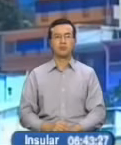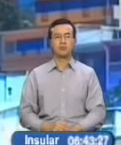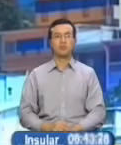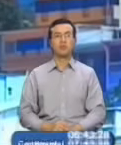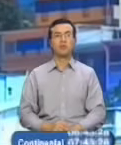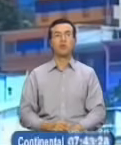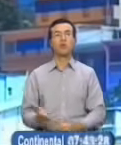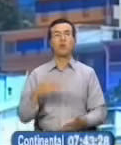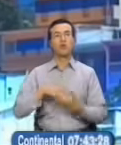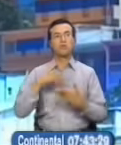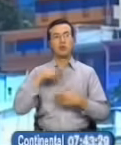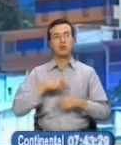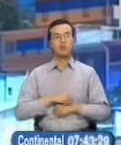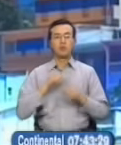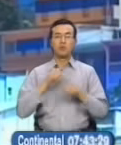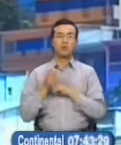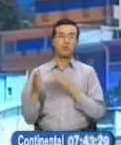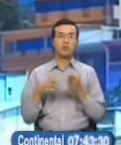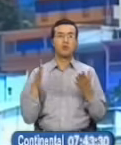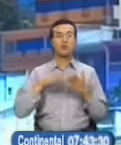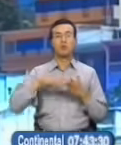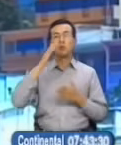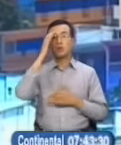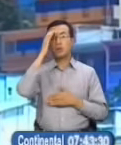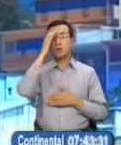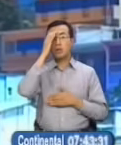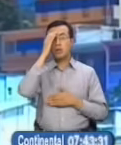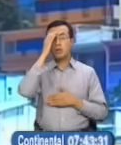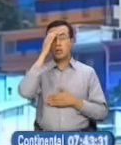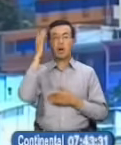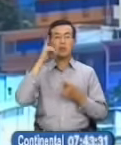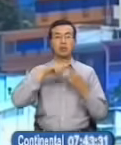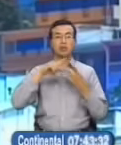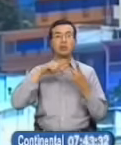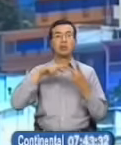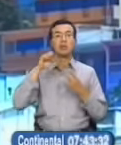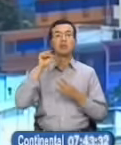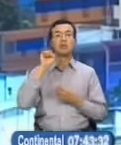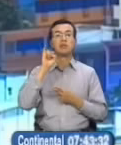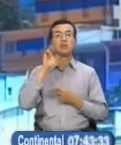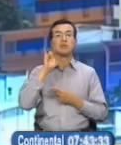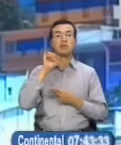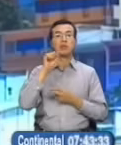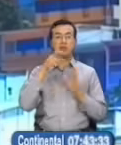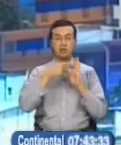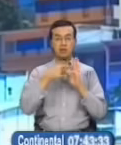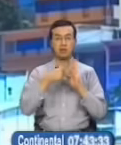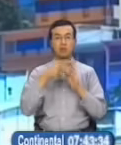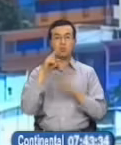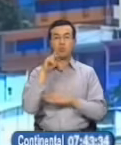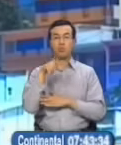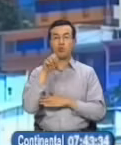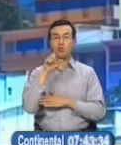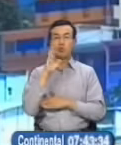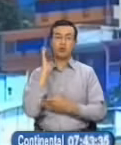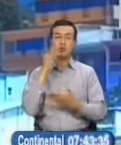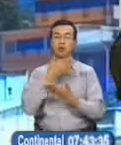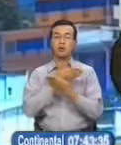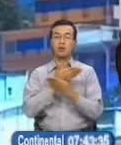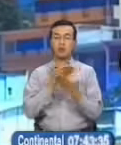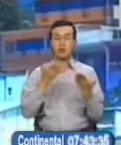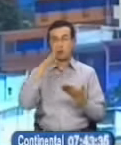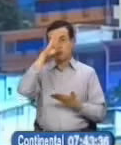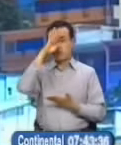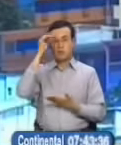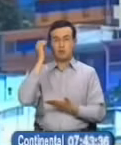Nuevos ataques suicidas dejan varios muertos en Irak y Siria. Además, en Polonia se espera la llegada del Papa Francisco en esa gran